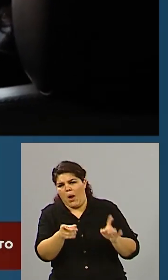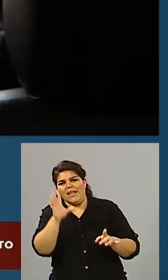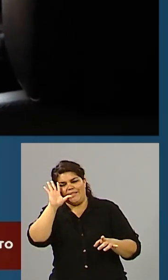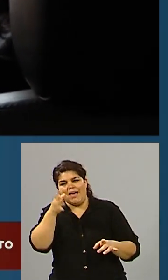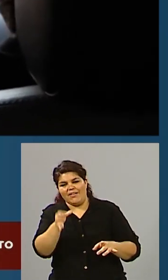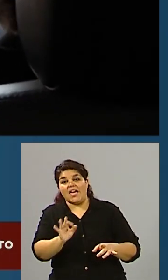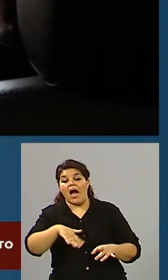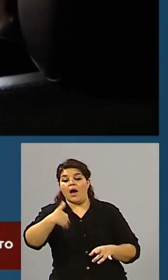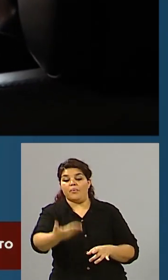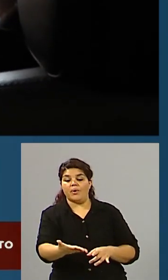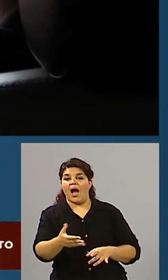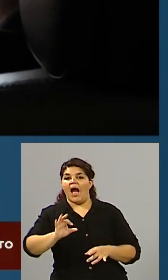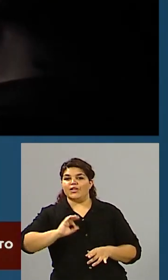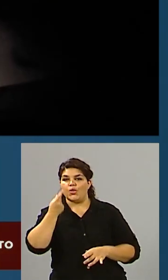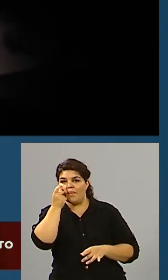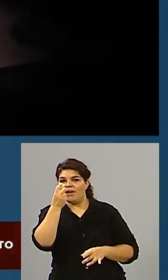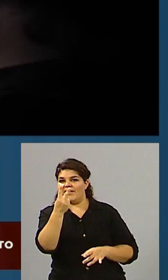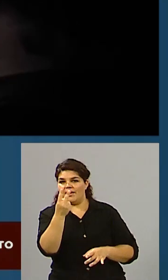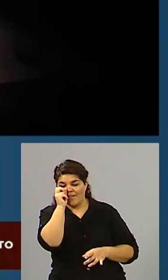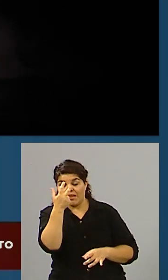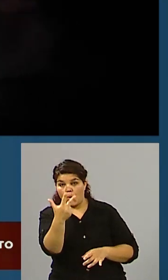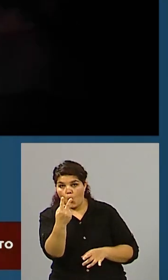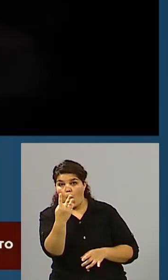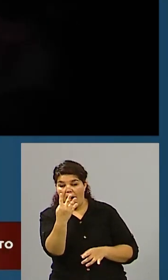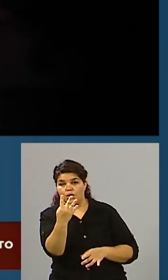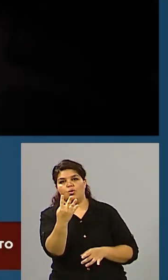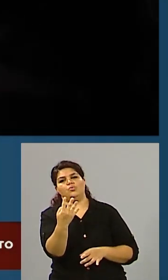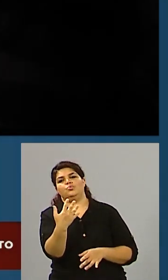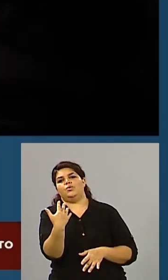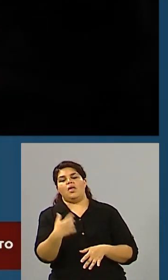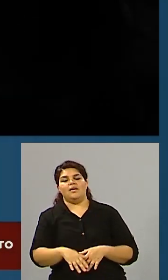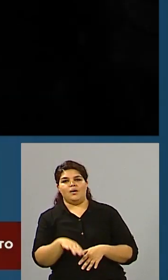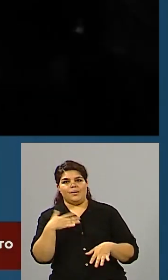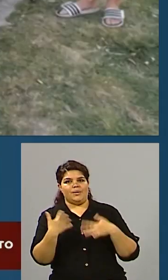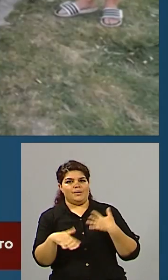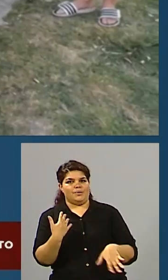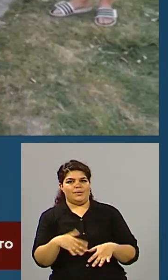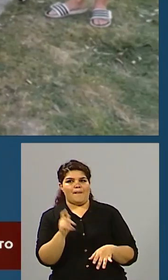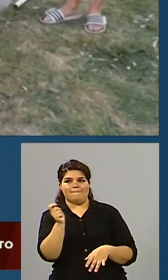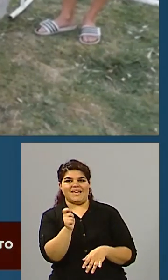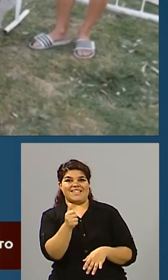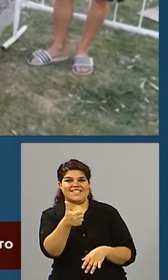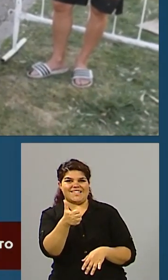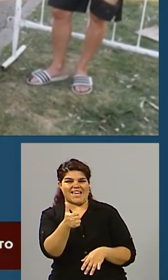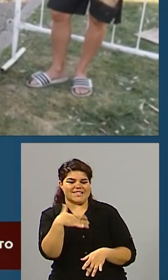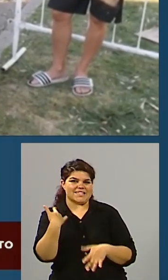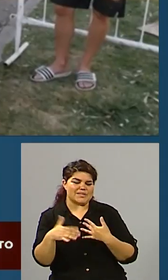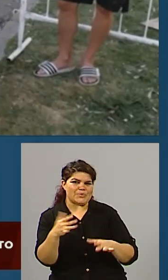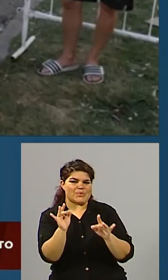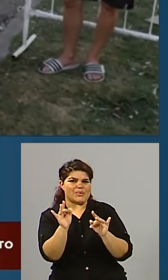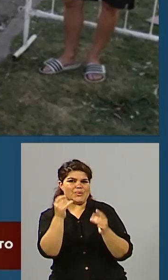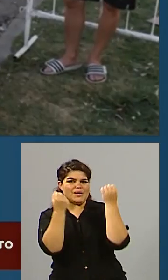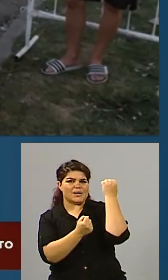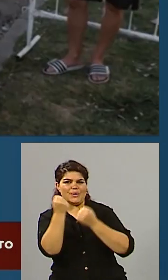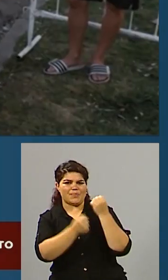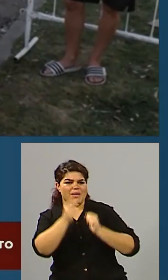un 2024 complicado. Bueno, usted lo está diciendo, 6 meses que van a ser durísimos para la economía de todos los argentinos